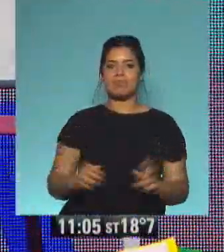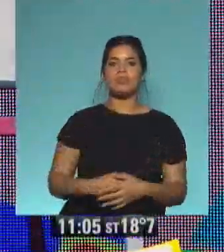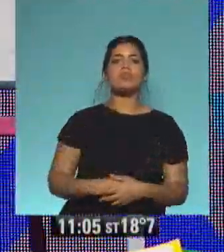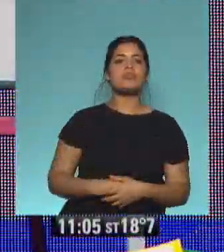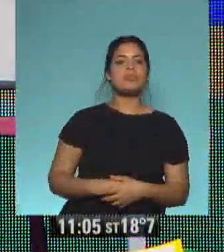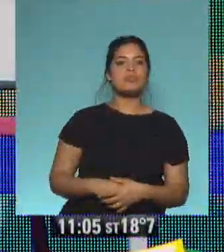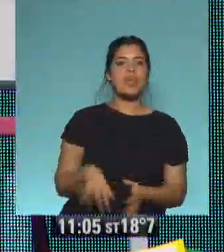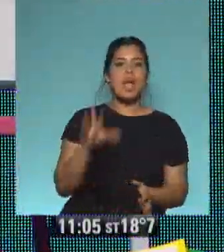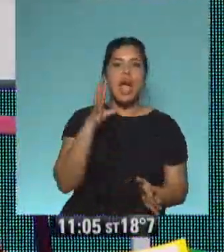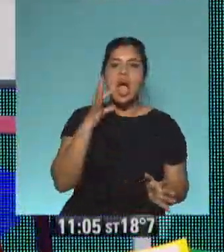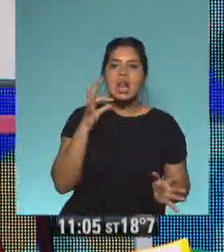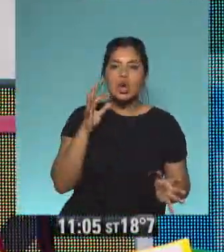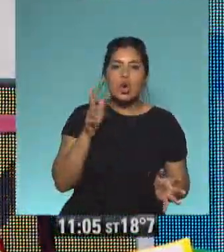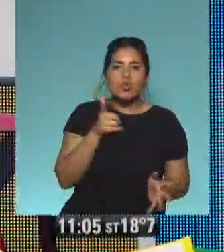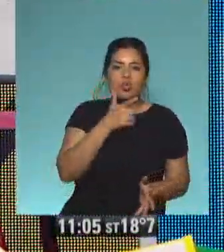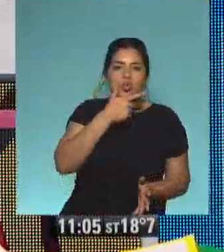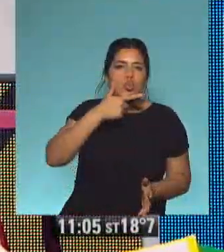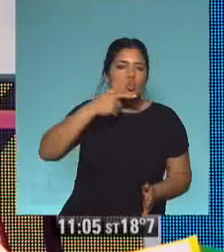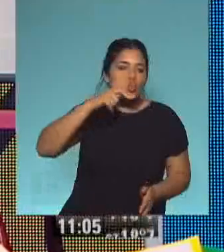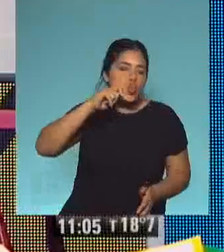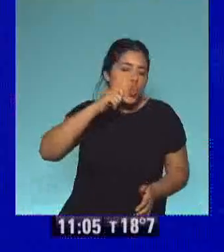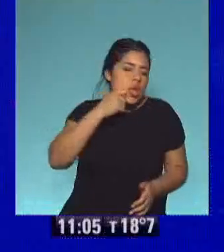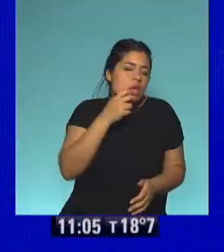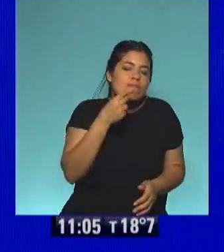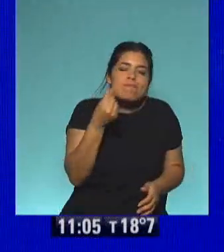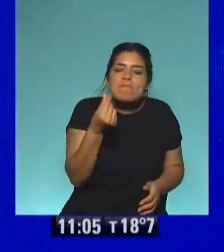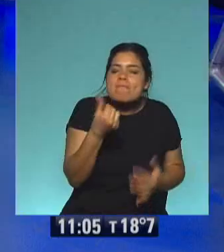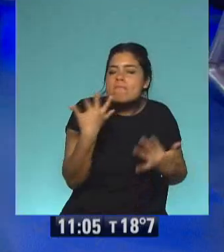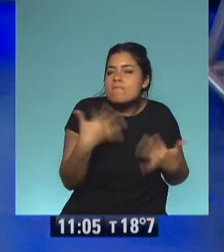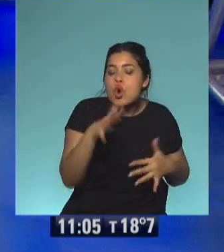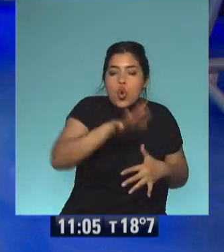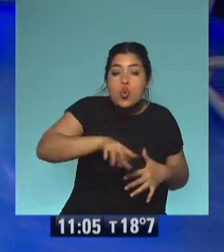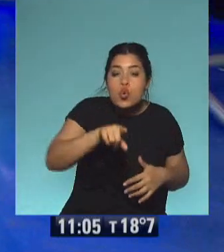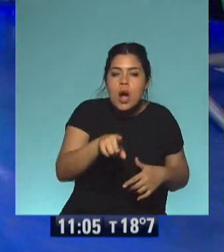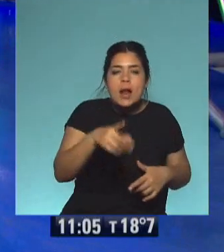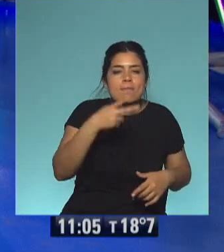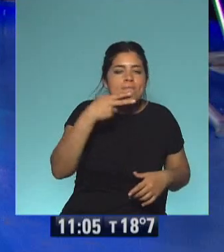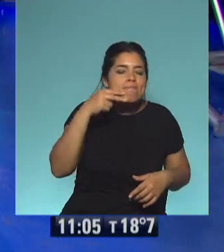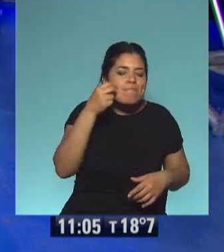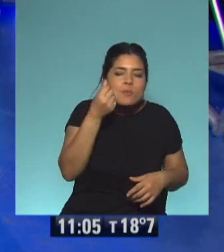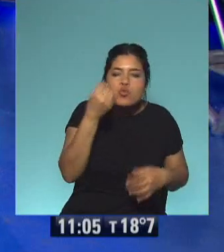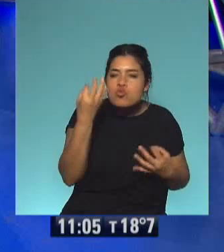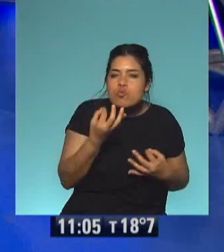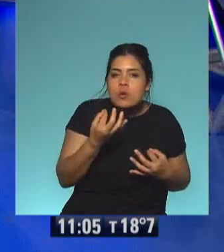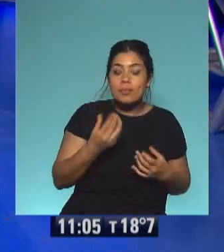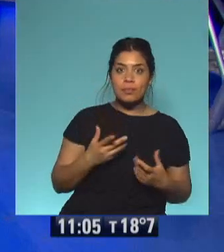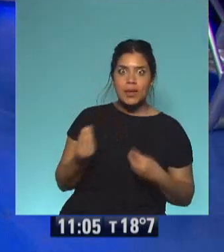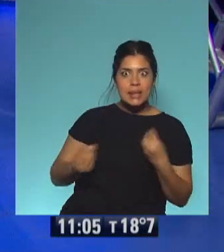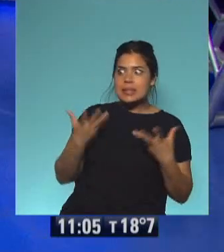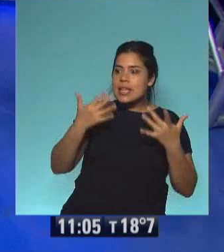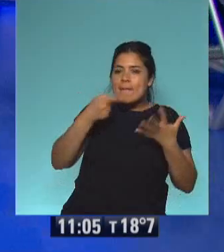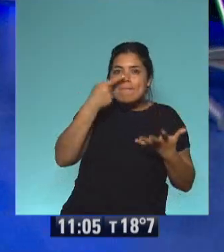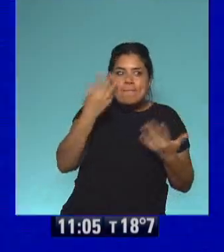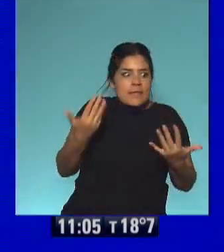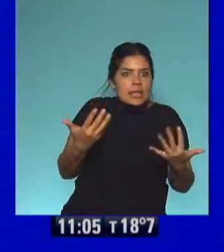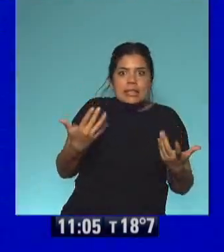Es muy rico todo en ese lugar. Oh, quiero que llegue el lunes. Ay, ¿qué será? ¿Qué será? ¿Qué será? Bueno, nos tenemos que